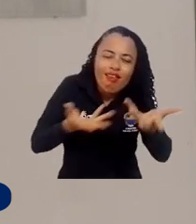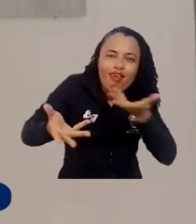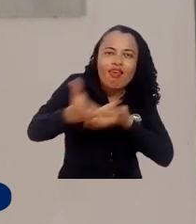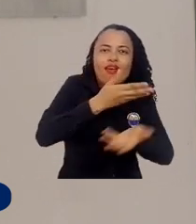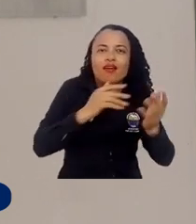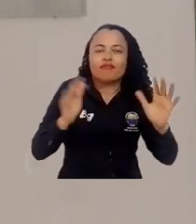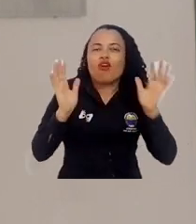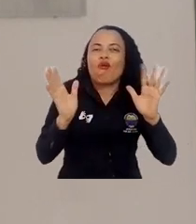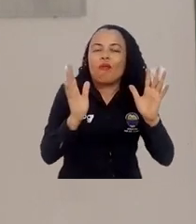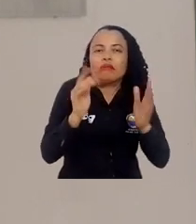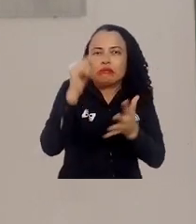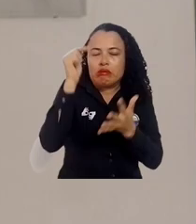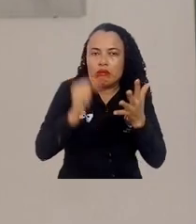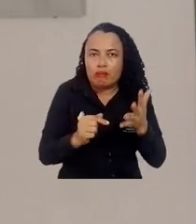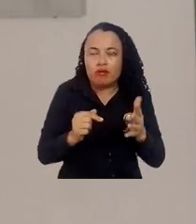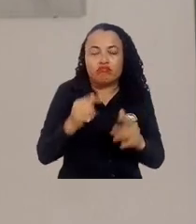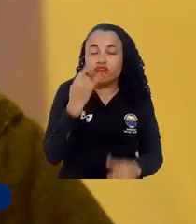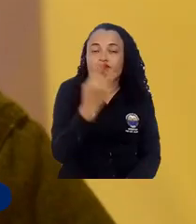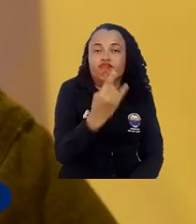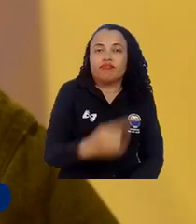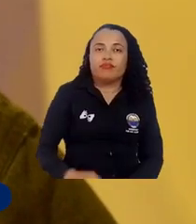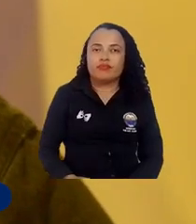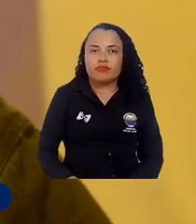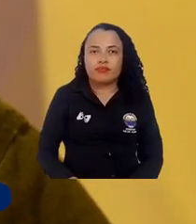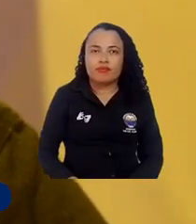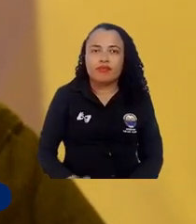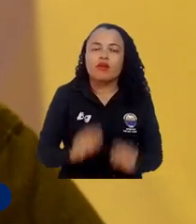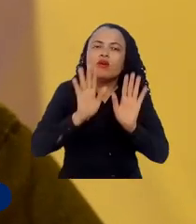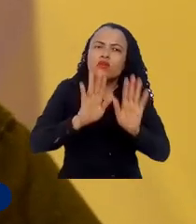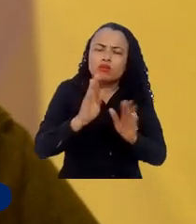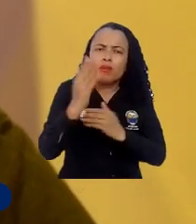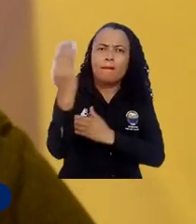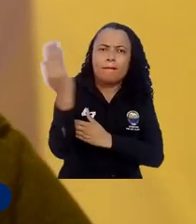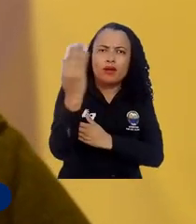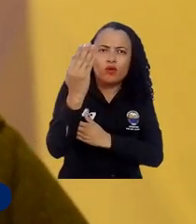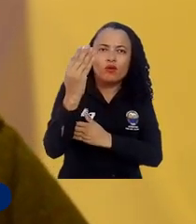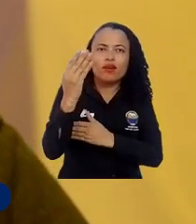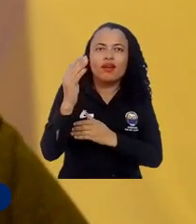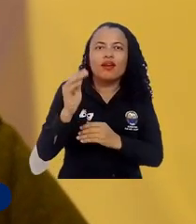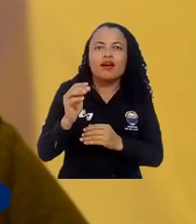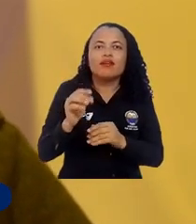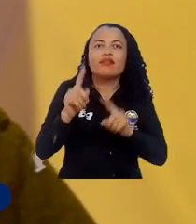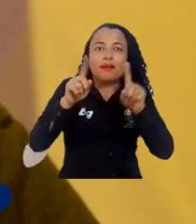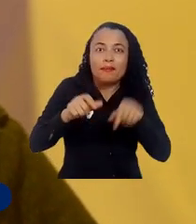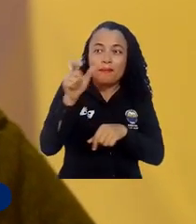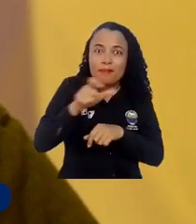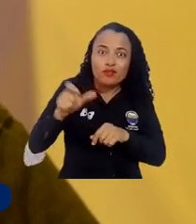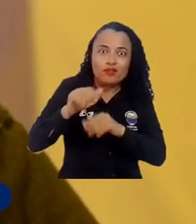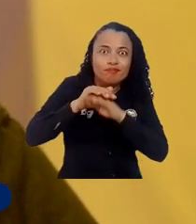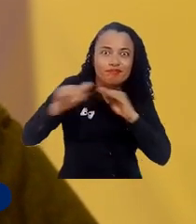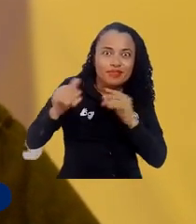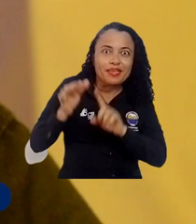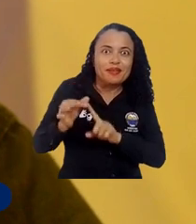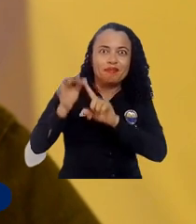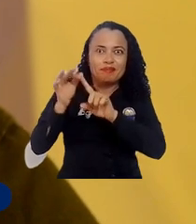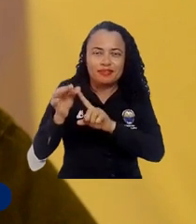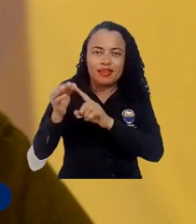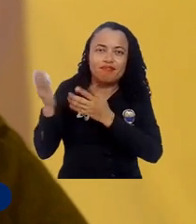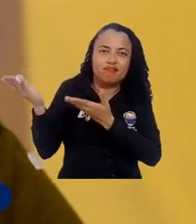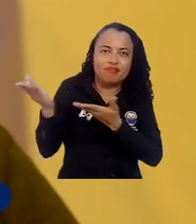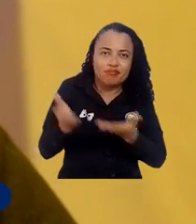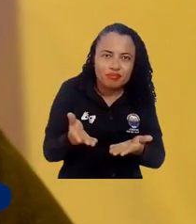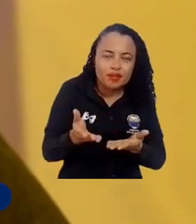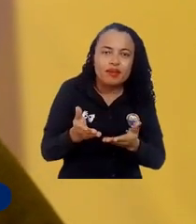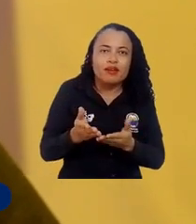son espacios como muy atractivos, considero yo. Por la variedad de películas y de miradas que hay actualmente, aparte del invitado especial,